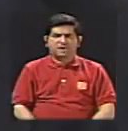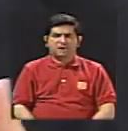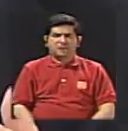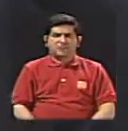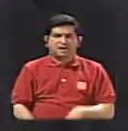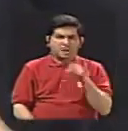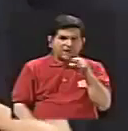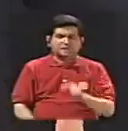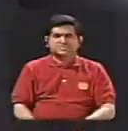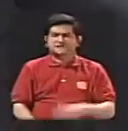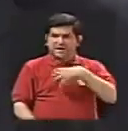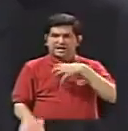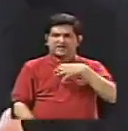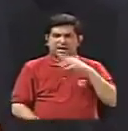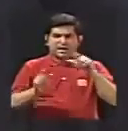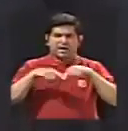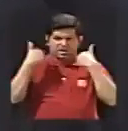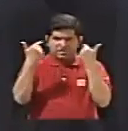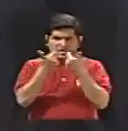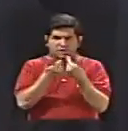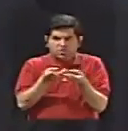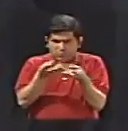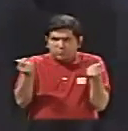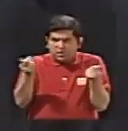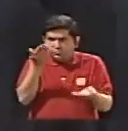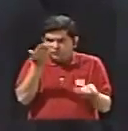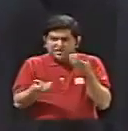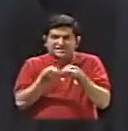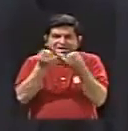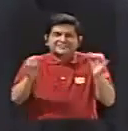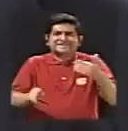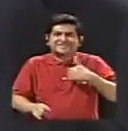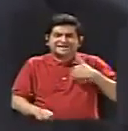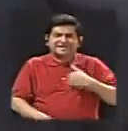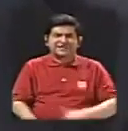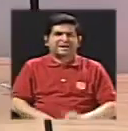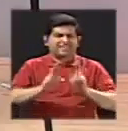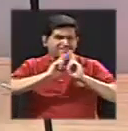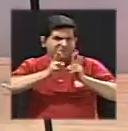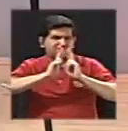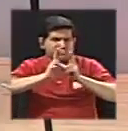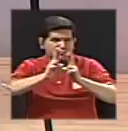movimiento gremial, una protesta gremial, todavía sin que se hubiera visto el resultado. Digo,